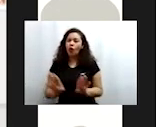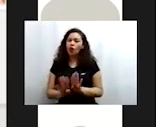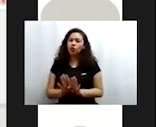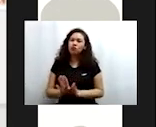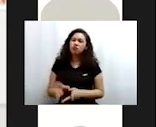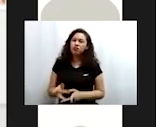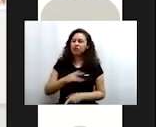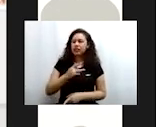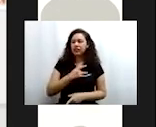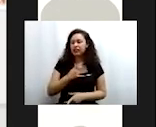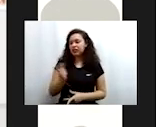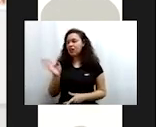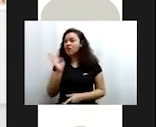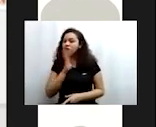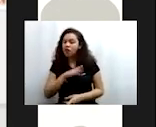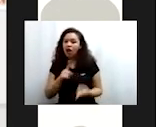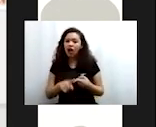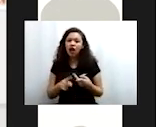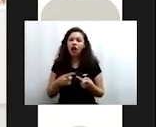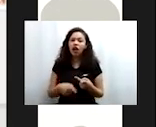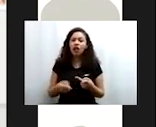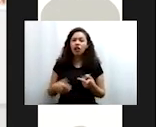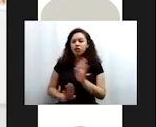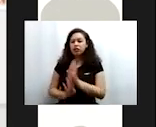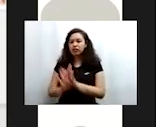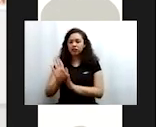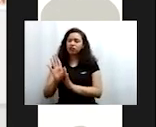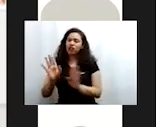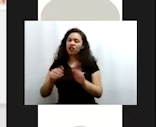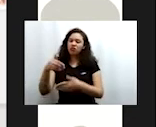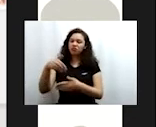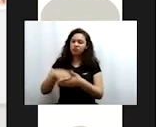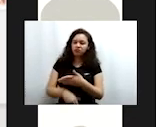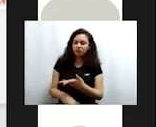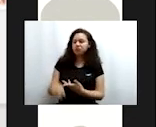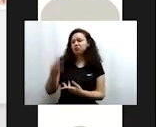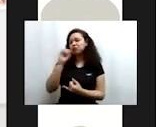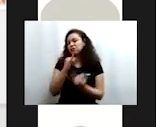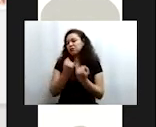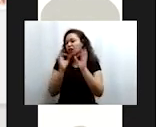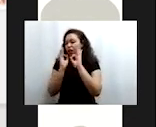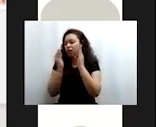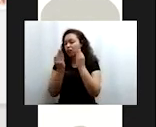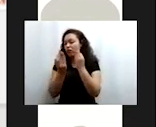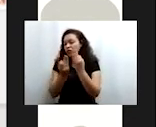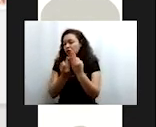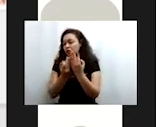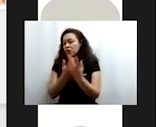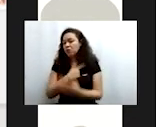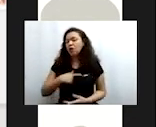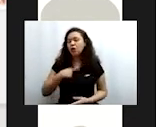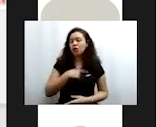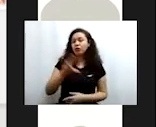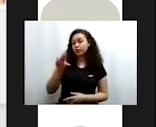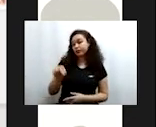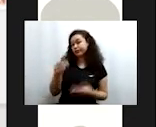Entonces empiezan a bajar su motivación, ya no se esmeran de la misma manera, y esto porque